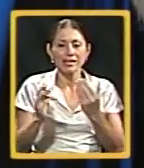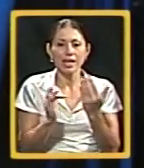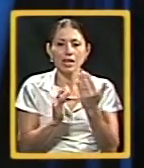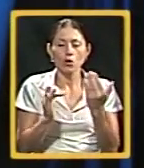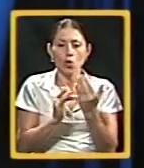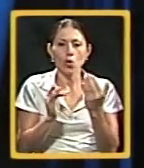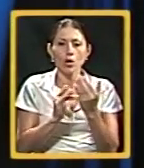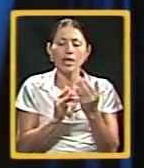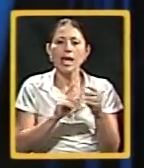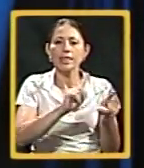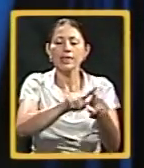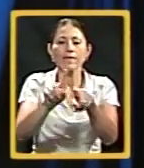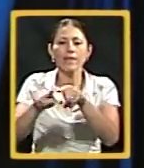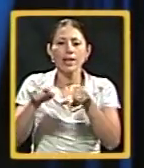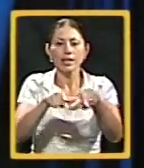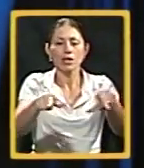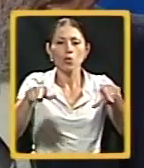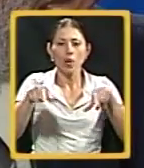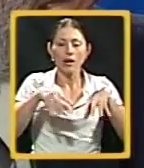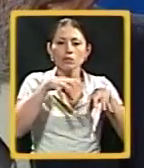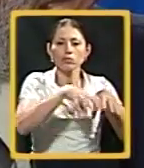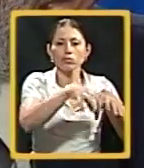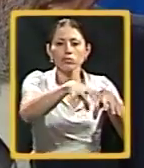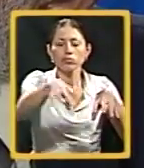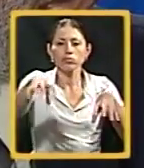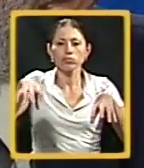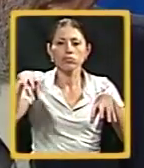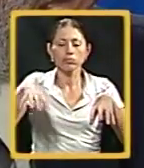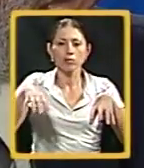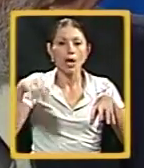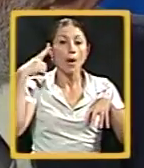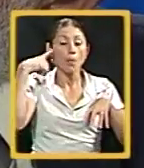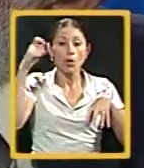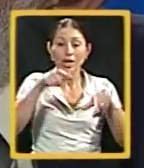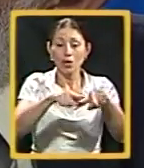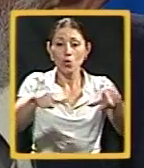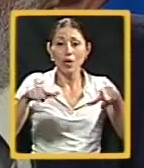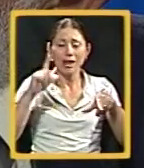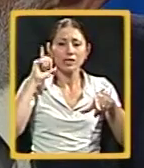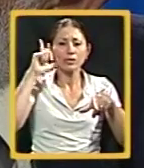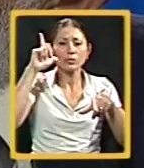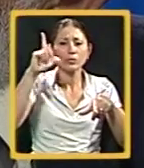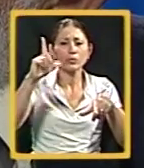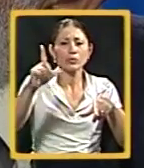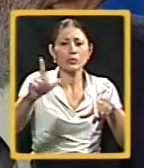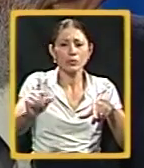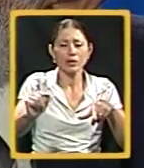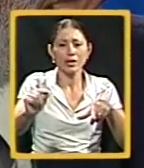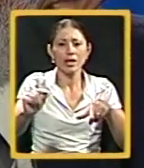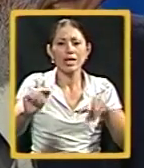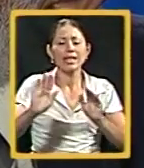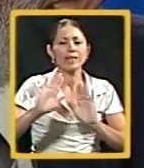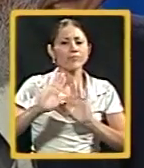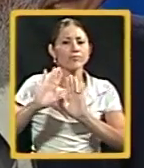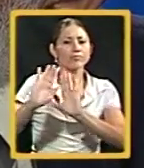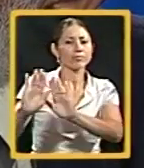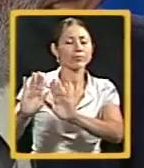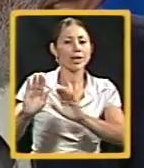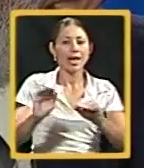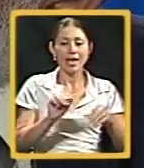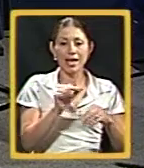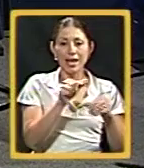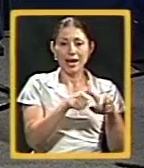tecnología. Porque ciertamente hay una brecha muy grande entre las áreas rurales y lo que uno llama la gran área metropolitana. Y